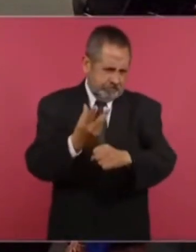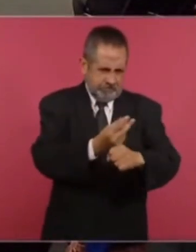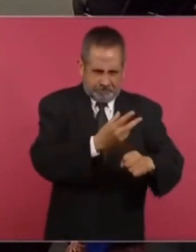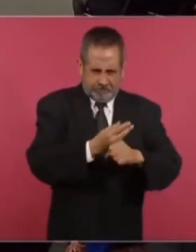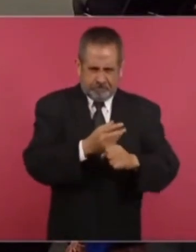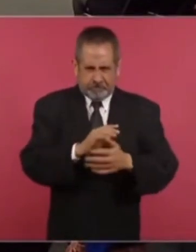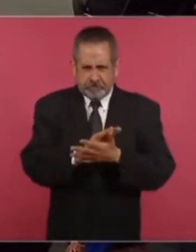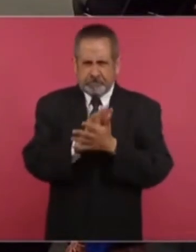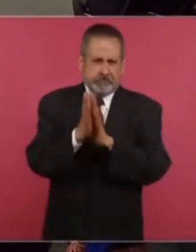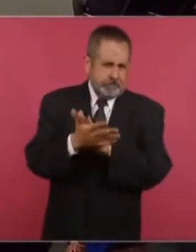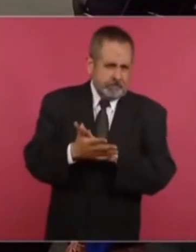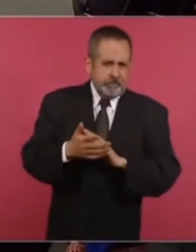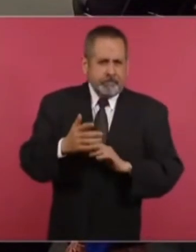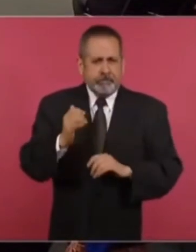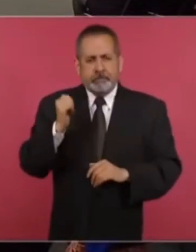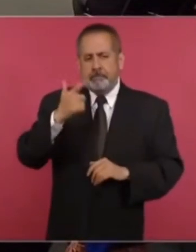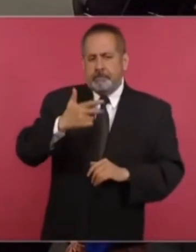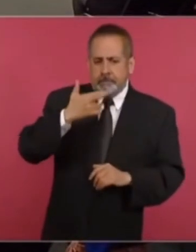algunas